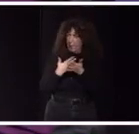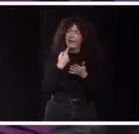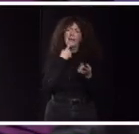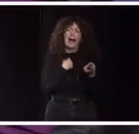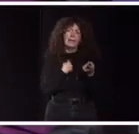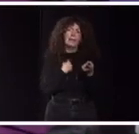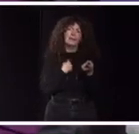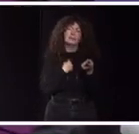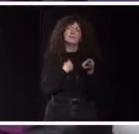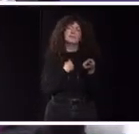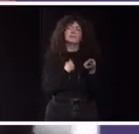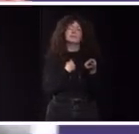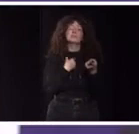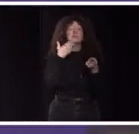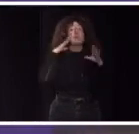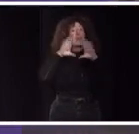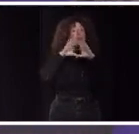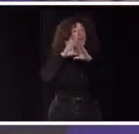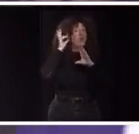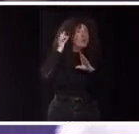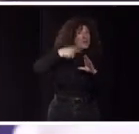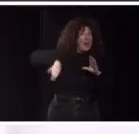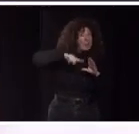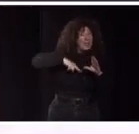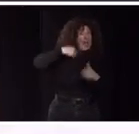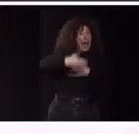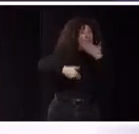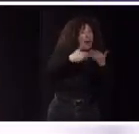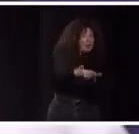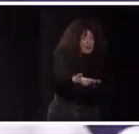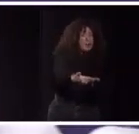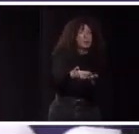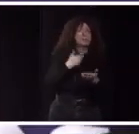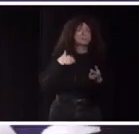dicho que cuando las feministas avanzamos,